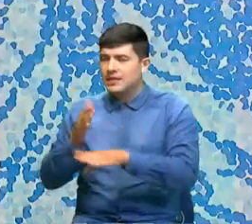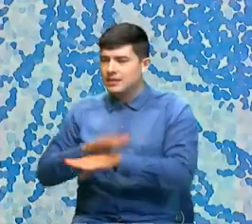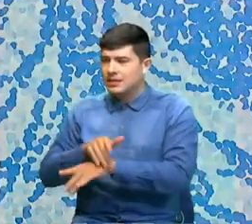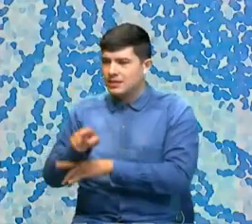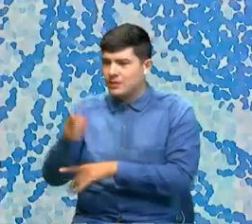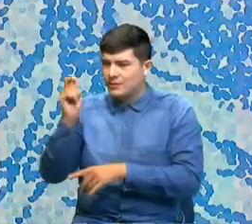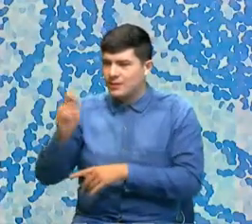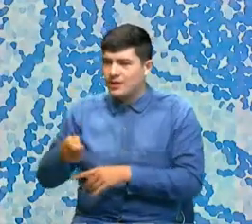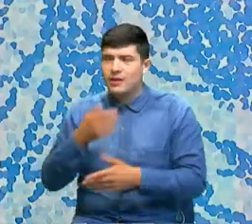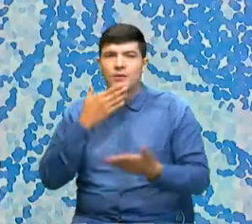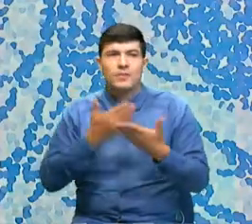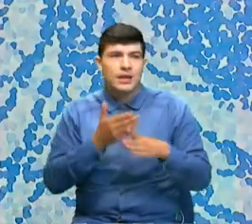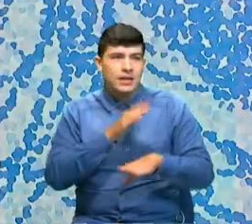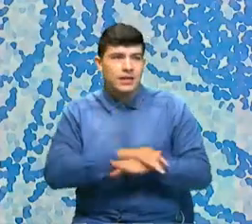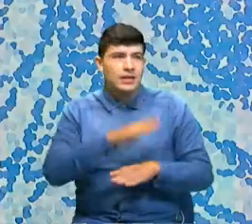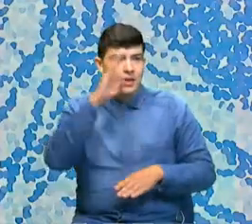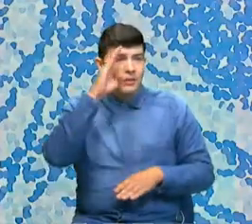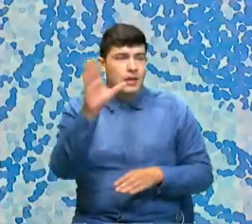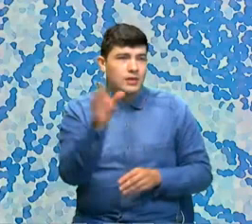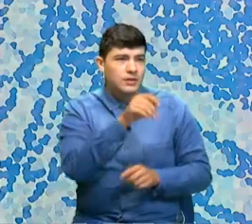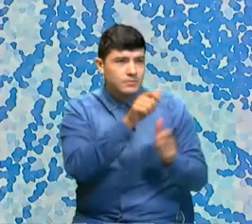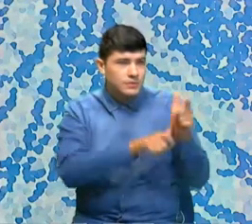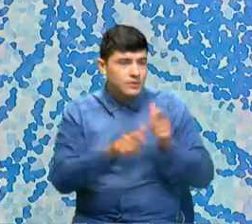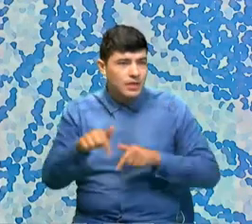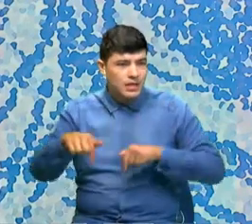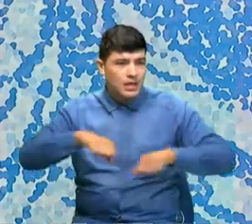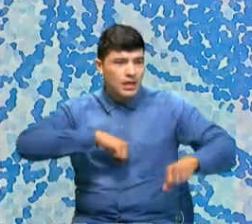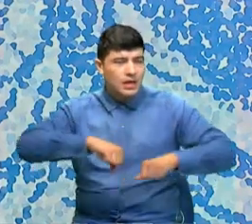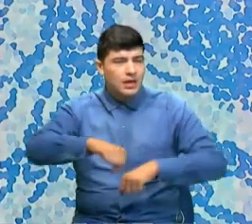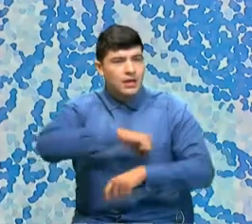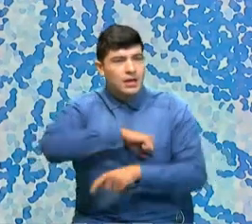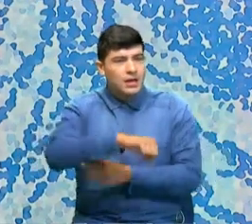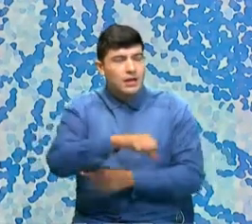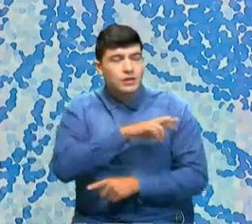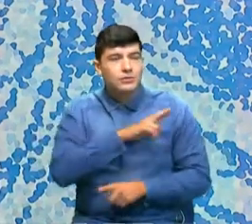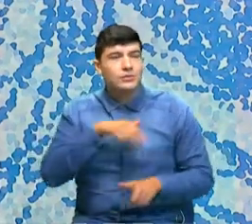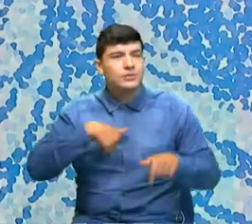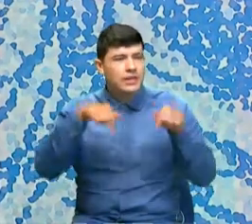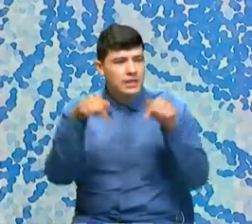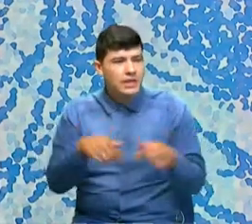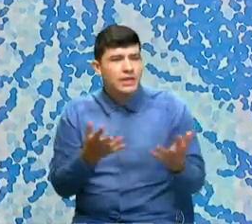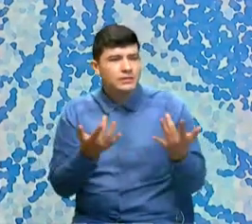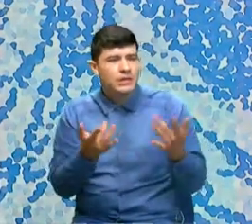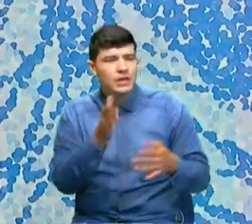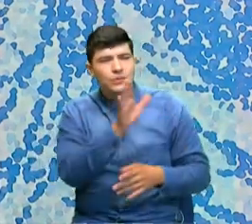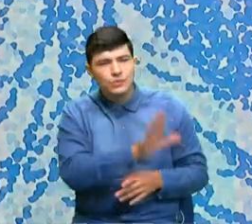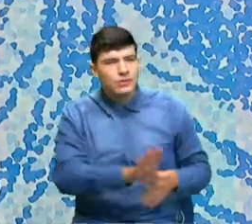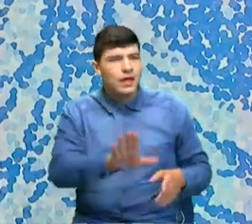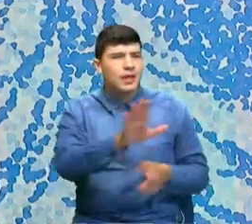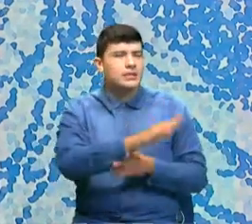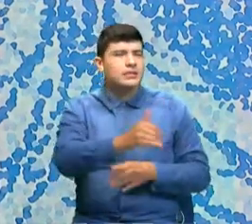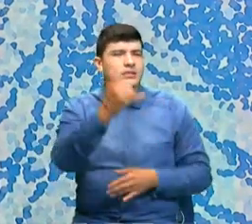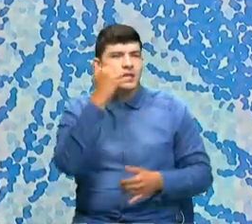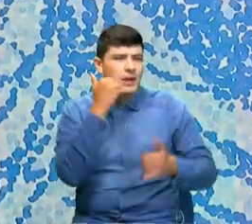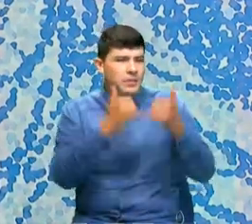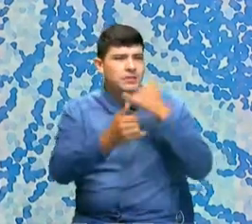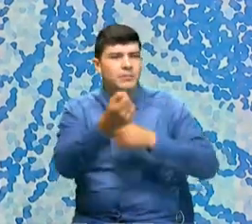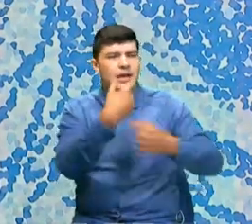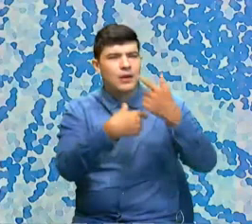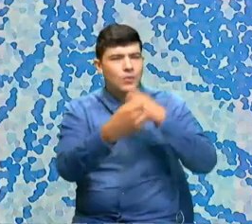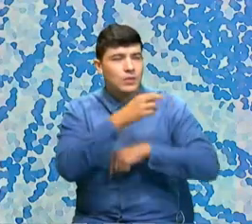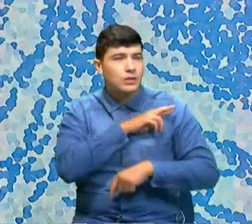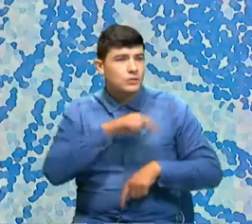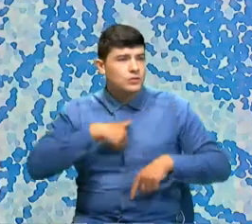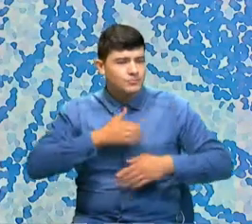a todos los amigos de Actúe en Derecho. Aquí esperamos todas sus preguntas, todas sus inquietudes, para ver en qué